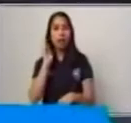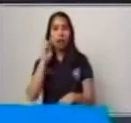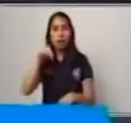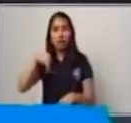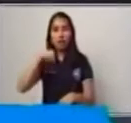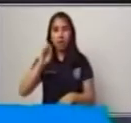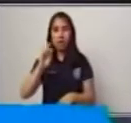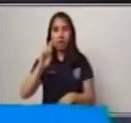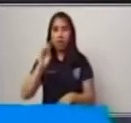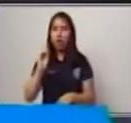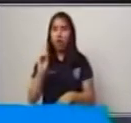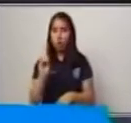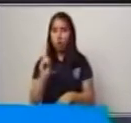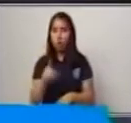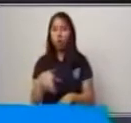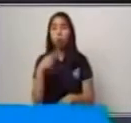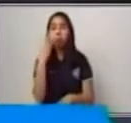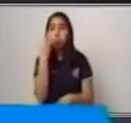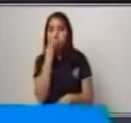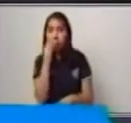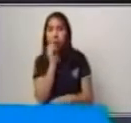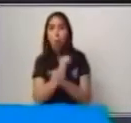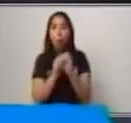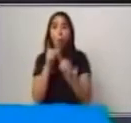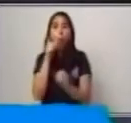Correcto, un.